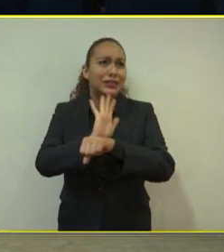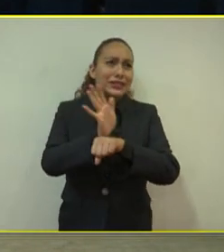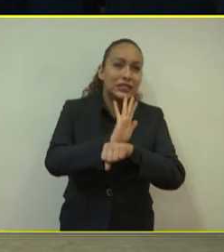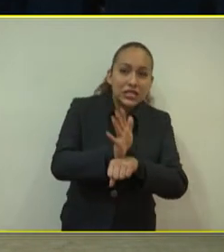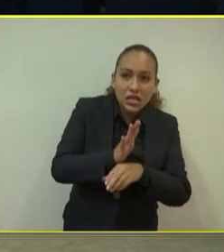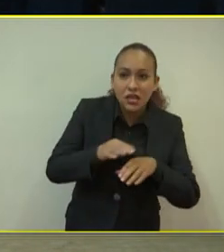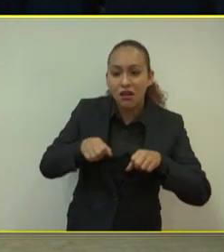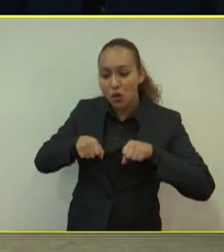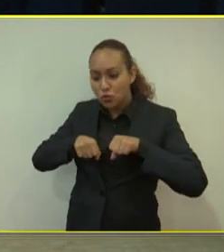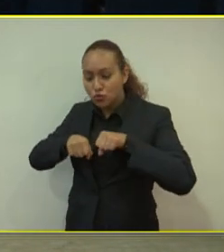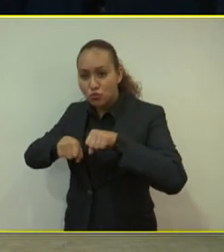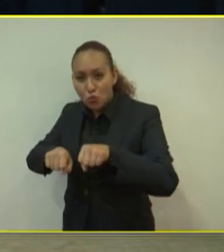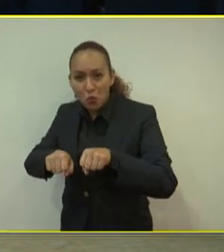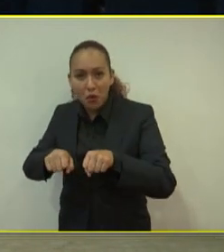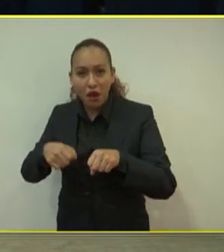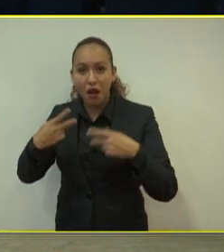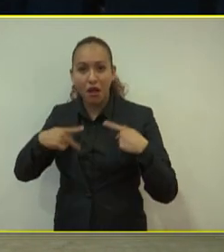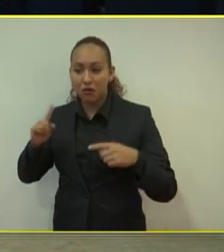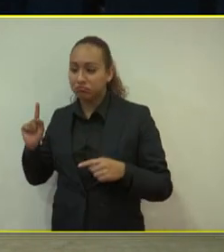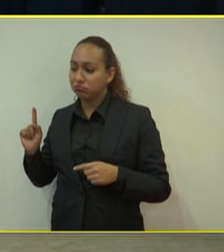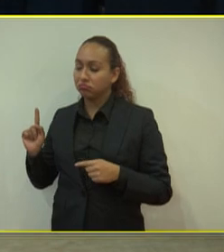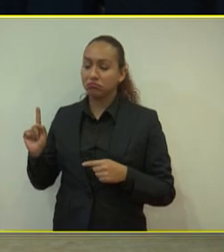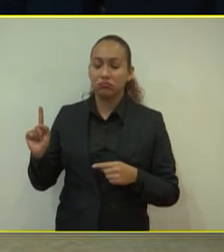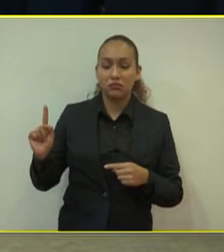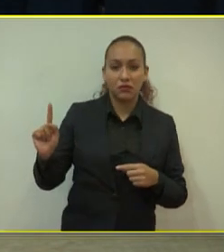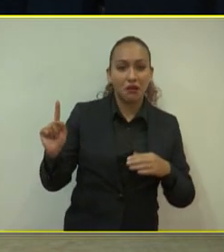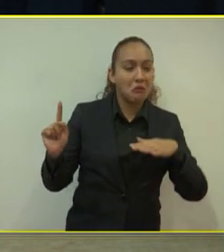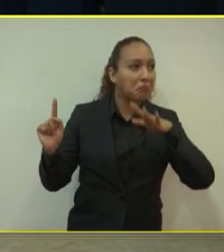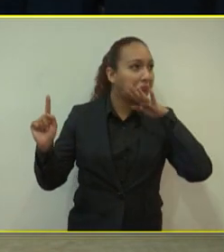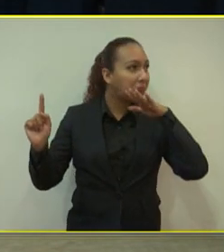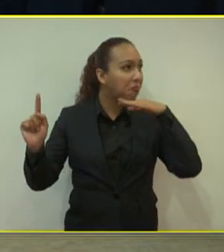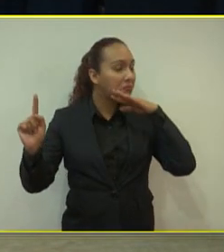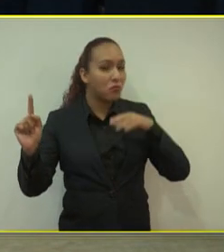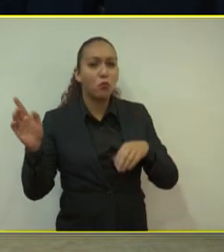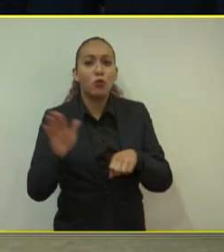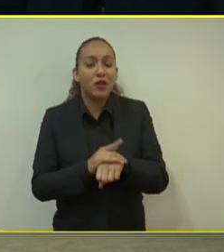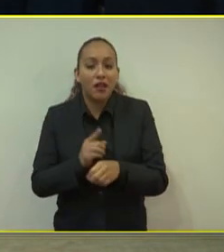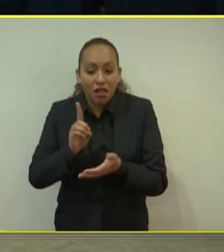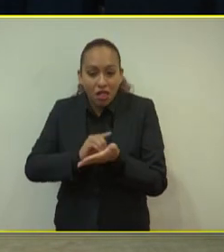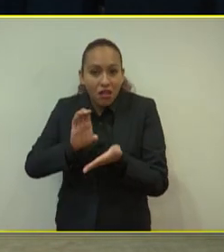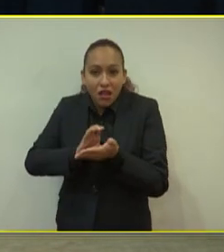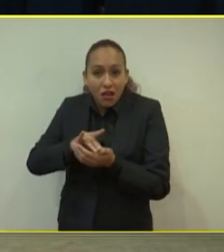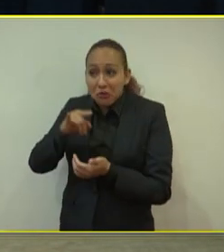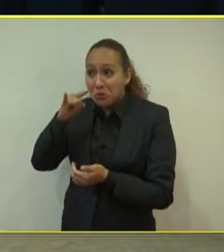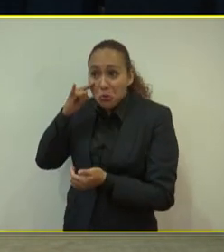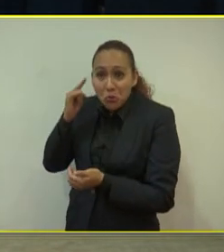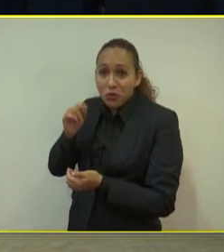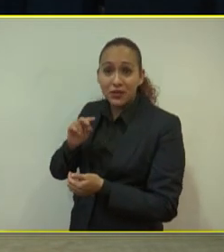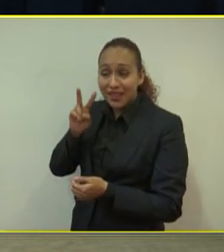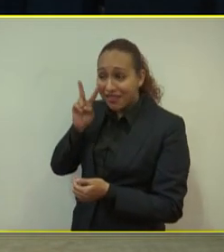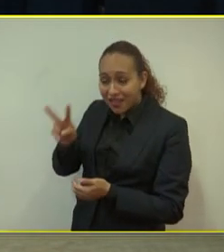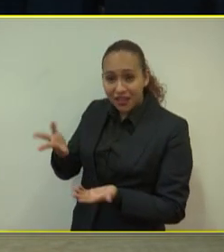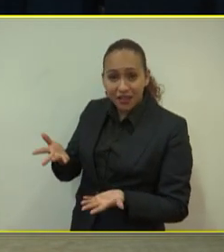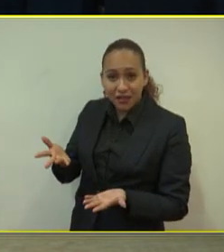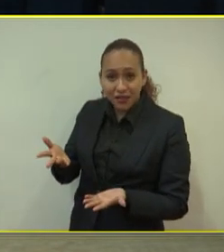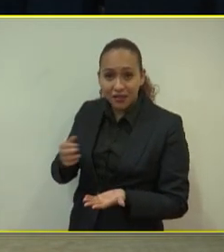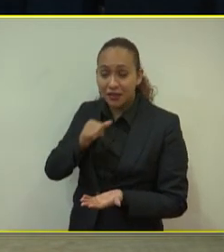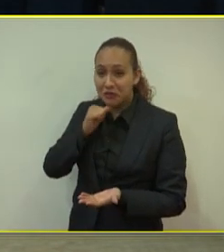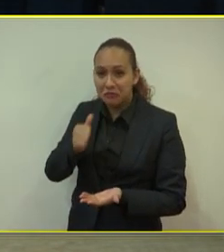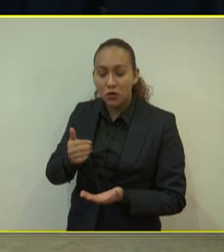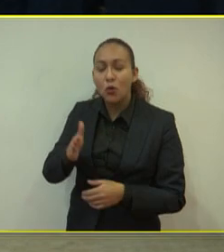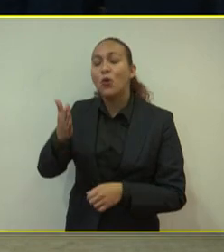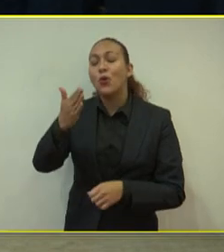centro comercial y no las vemos porque el entorno no